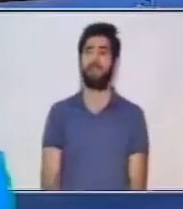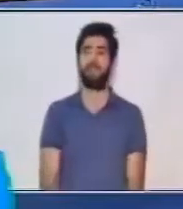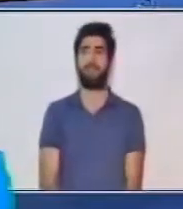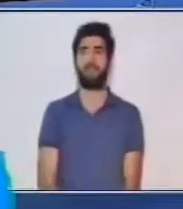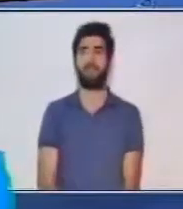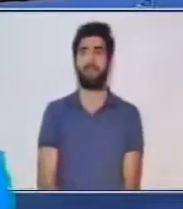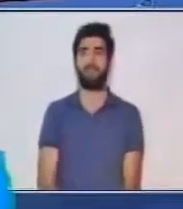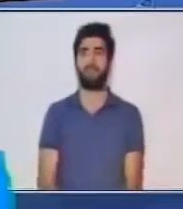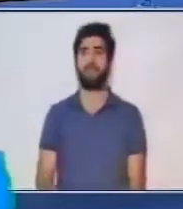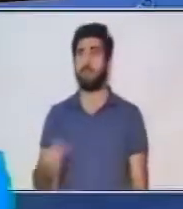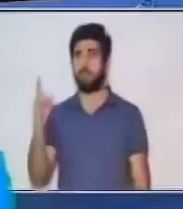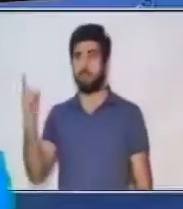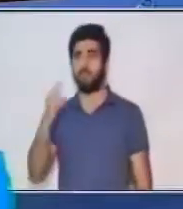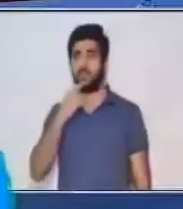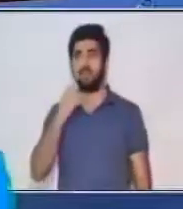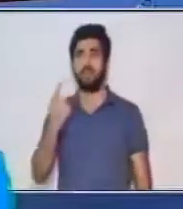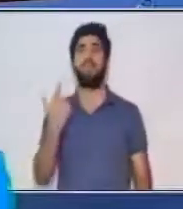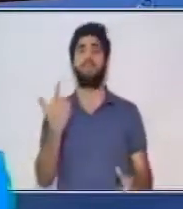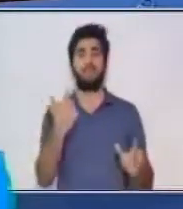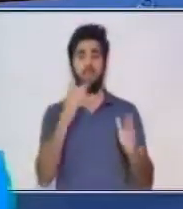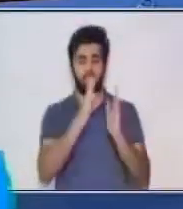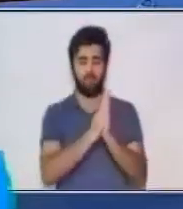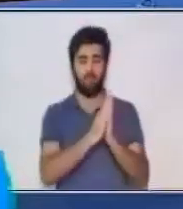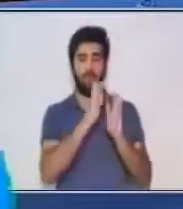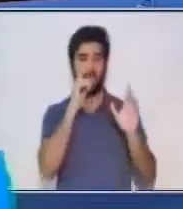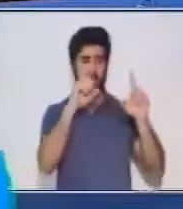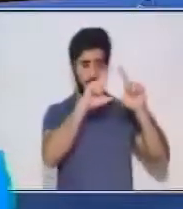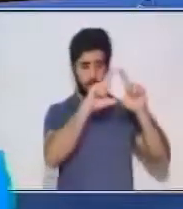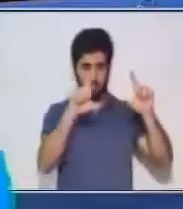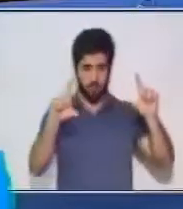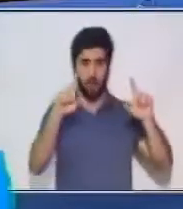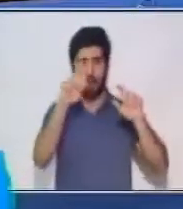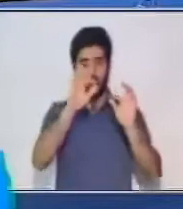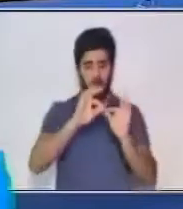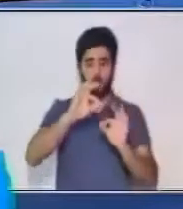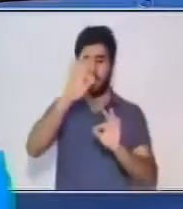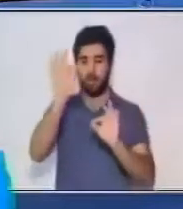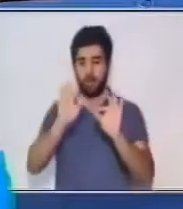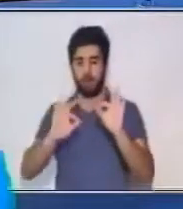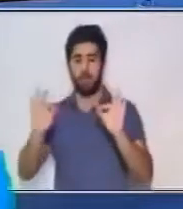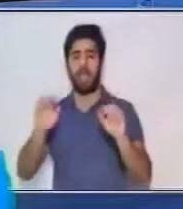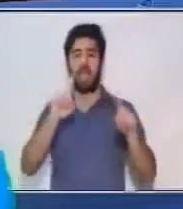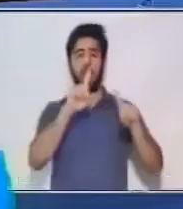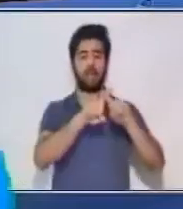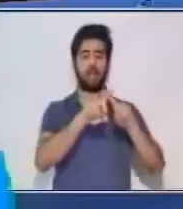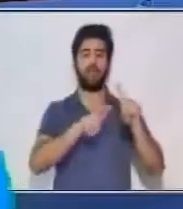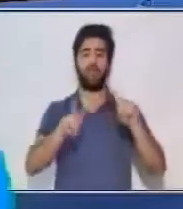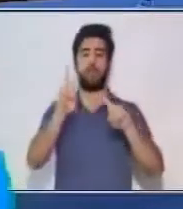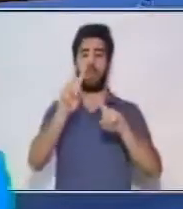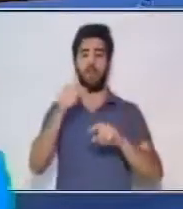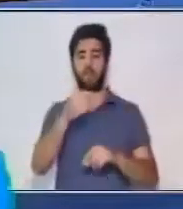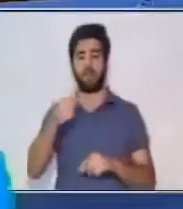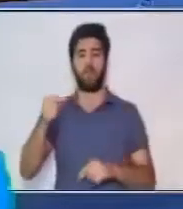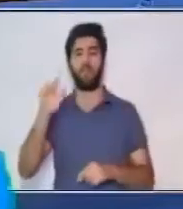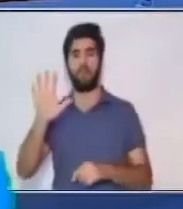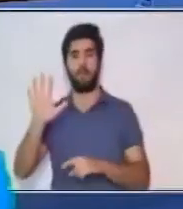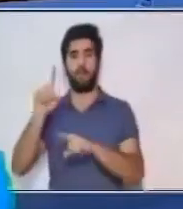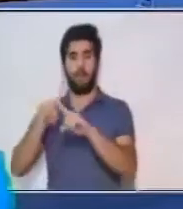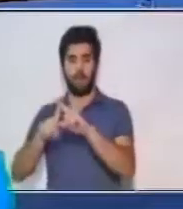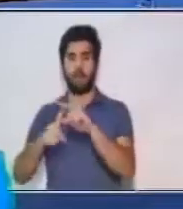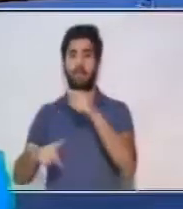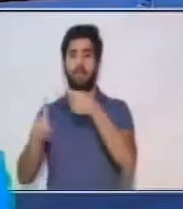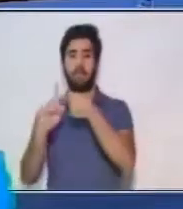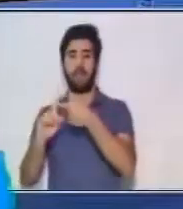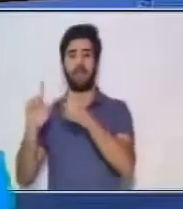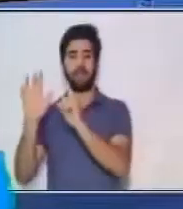piden graficar el polinomio x cuadrado menos 5x más